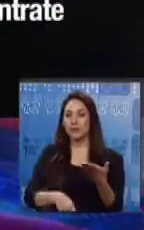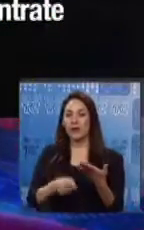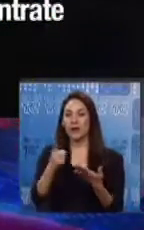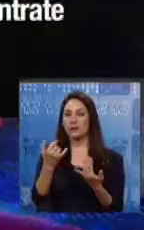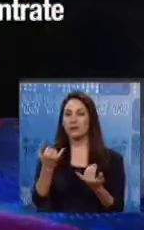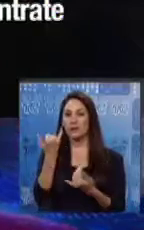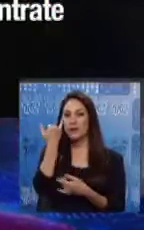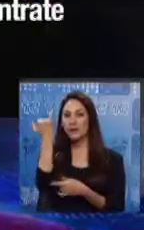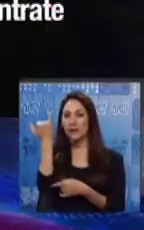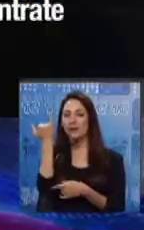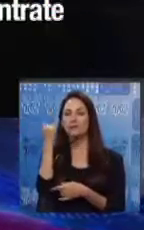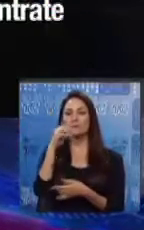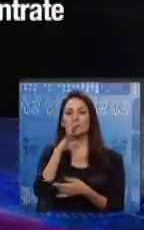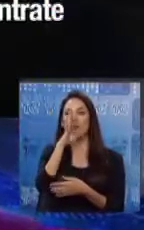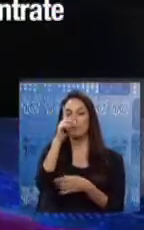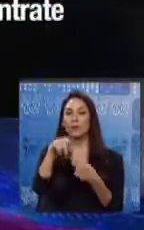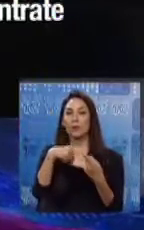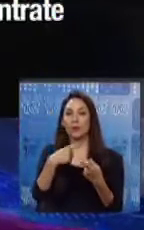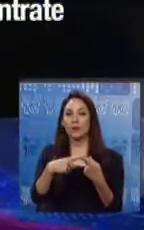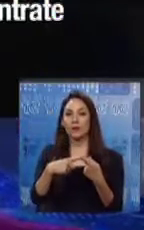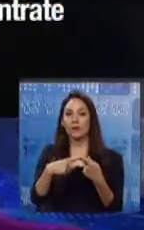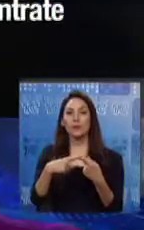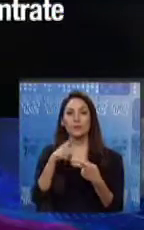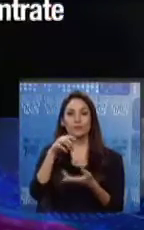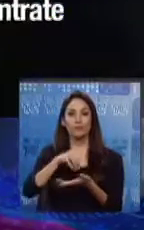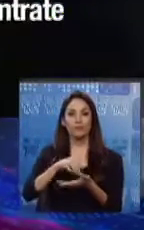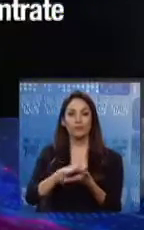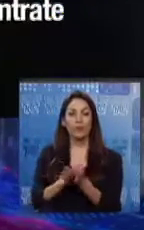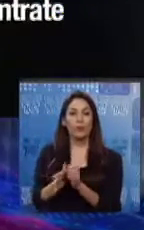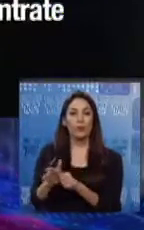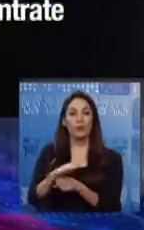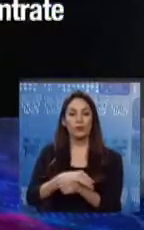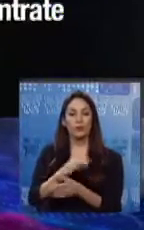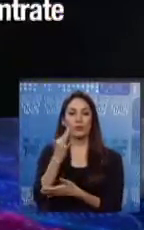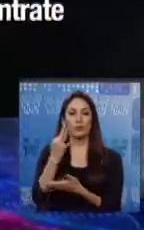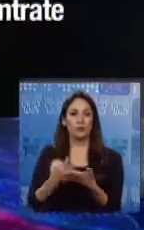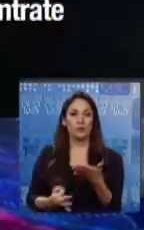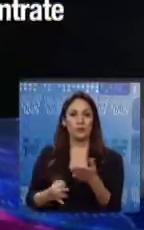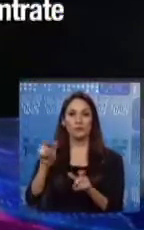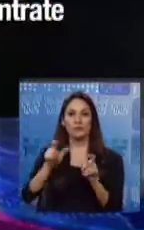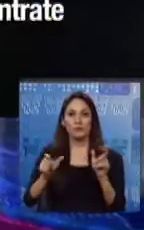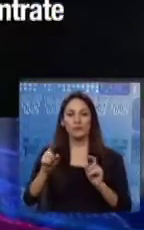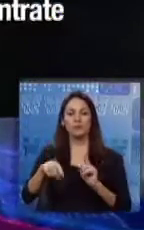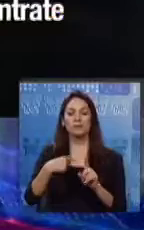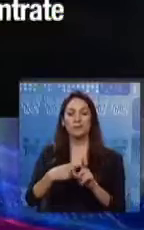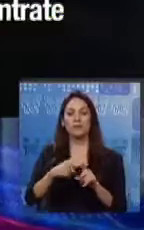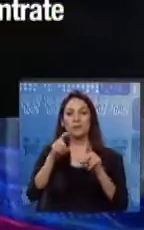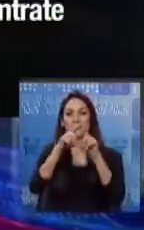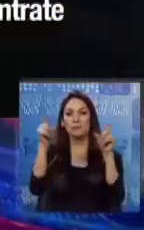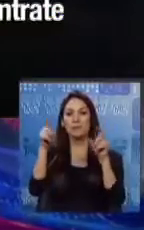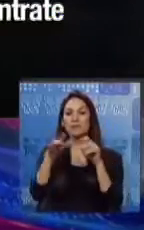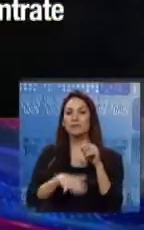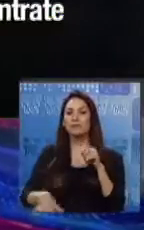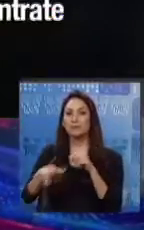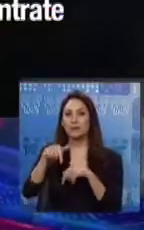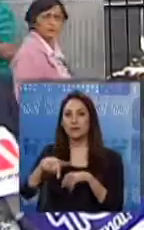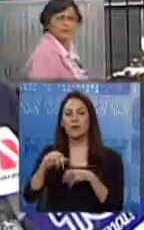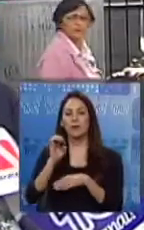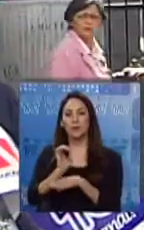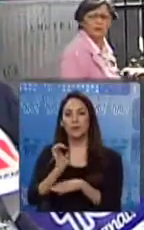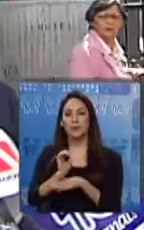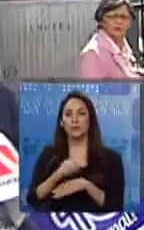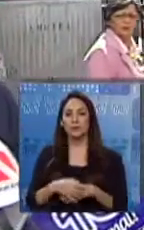inciso se aplicará siempre que la cobertura aplique a la totalidad de trabajadores y se contrate con empresas domiciliadas en el país.